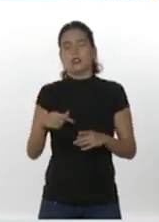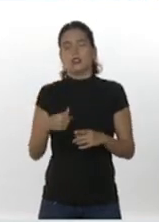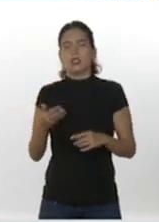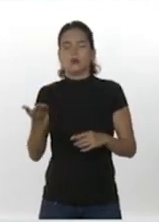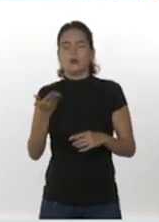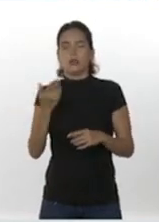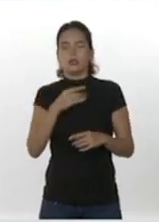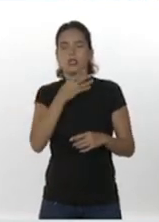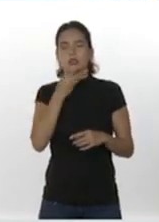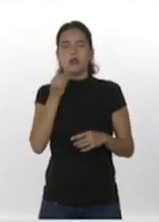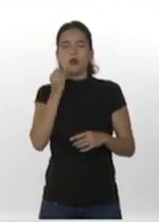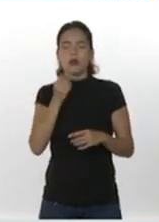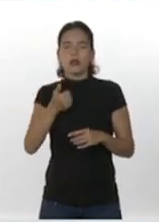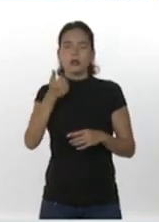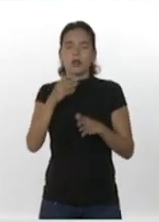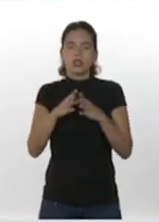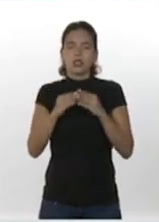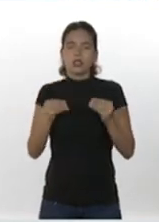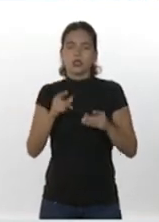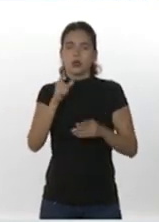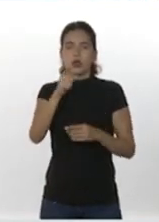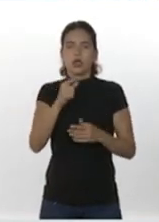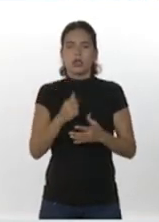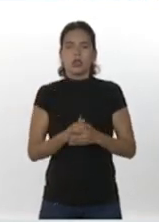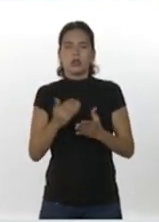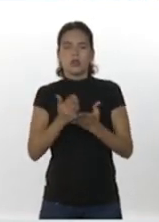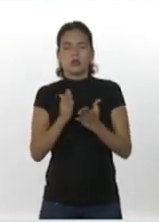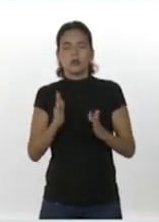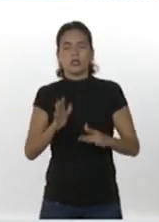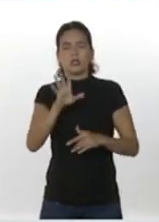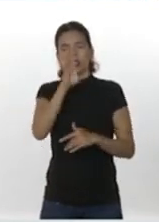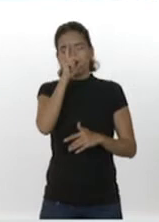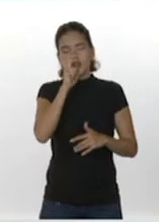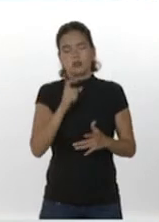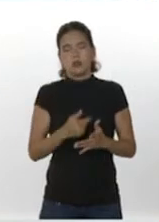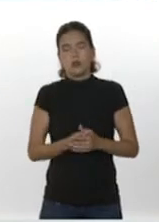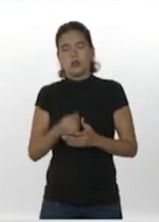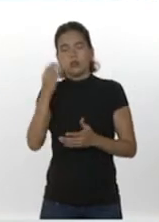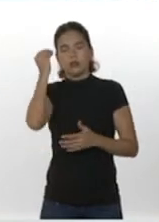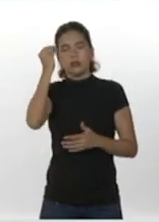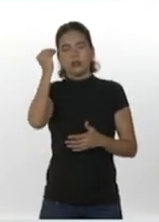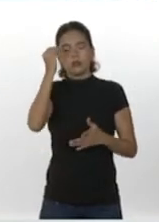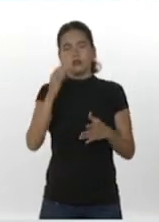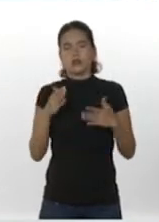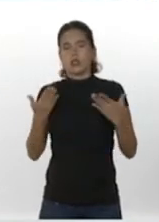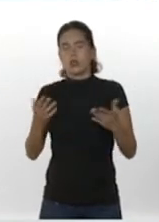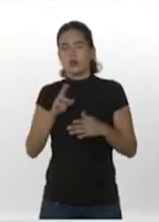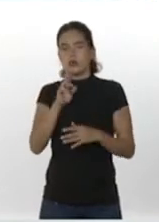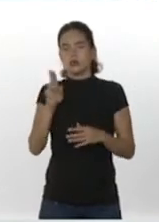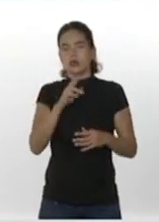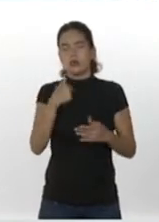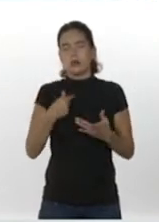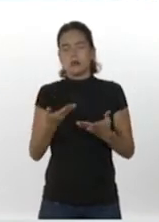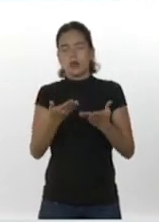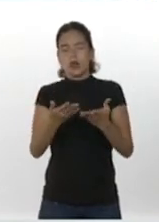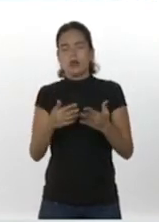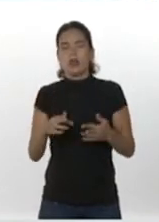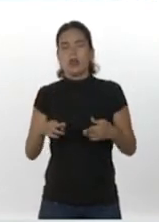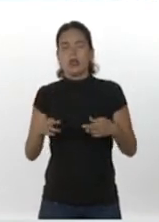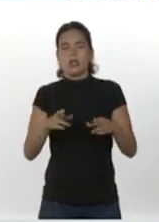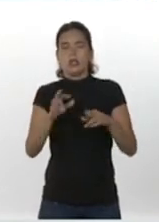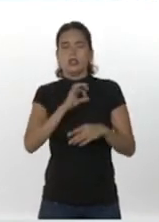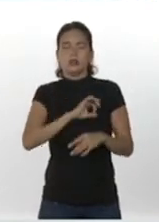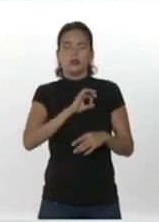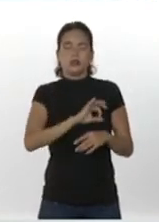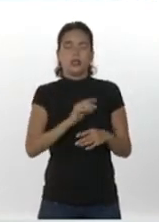Importante, muchachos, y bueno, sobre todo aquellos que a mis estudiantes de quinto año, reflexionar sobre qué uso le damos realmente a las redes sociales y